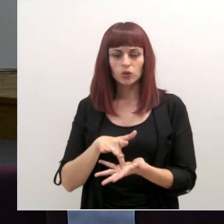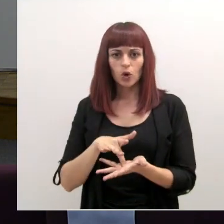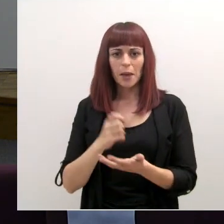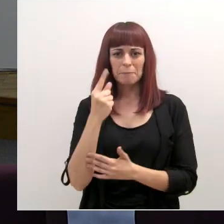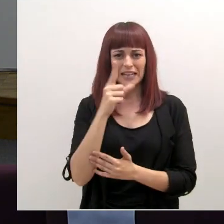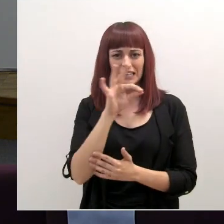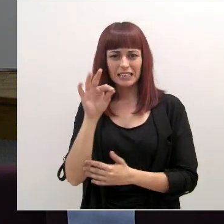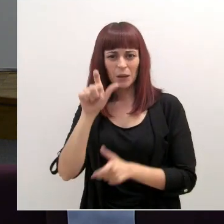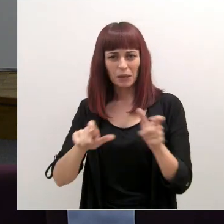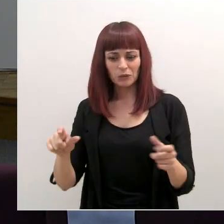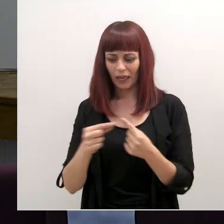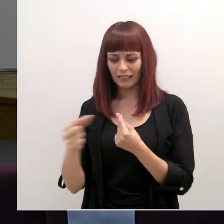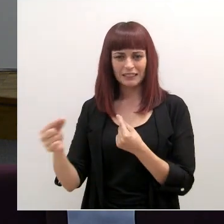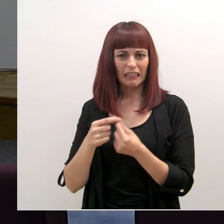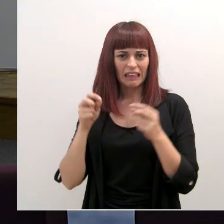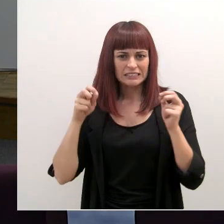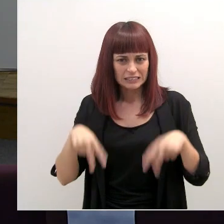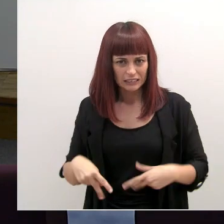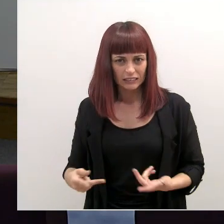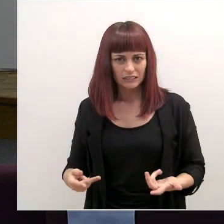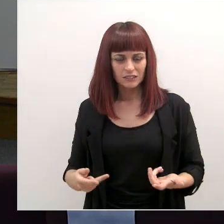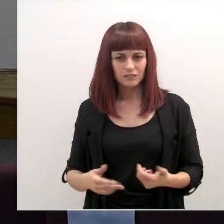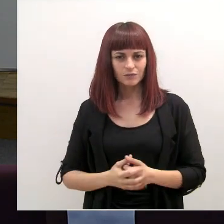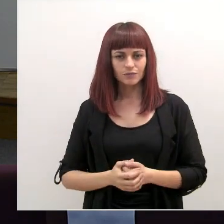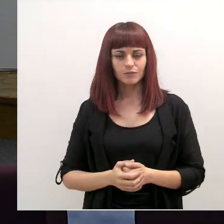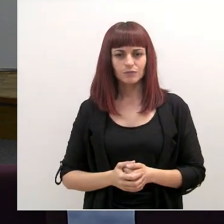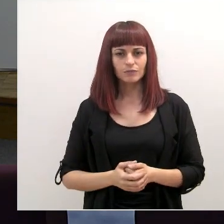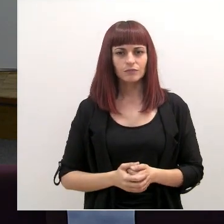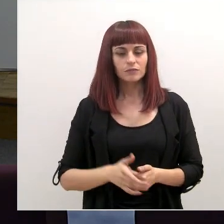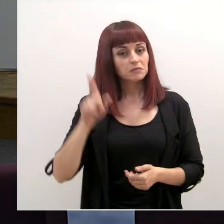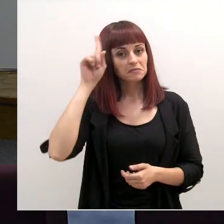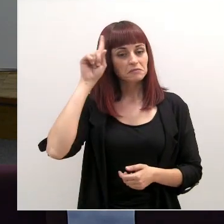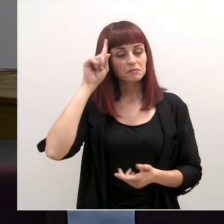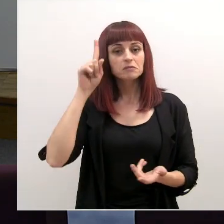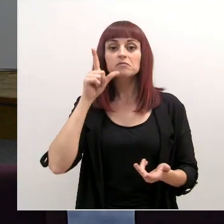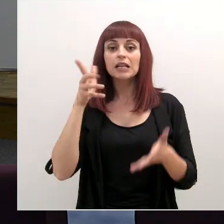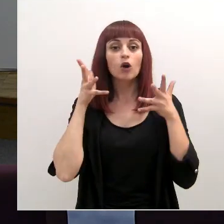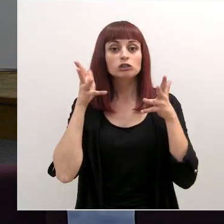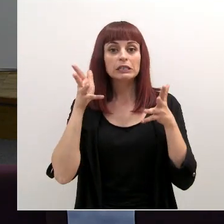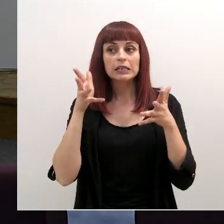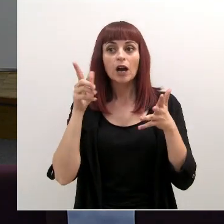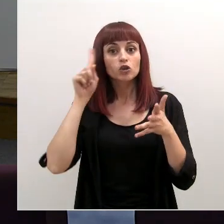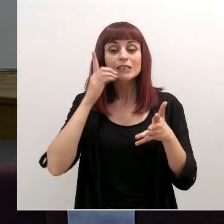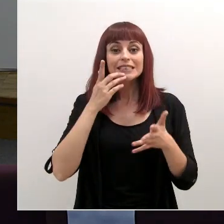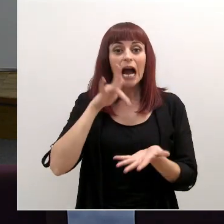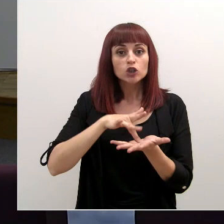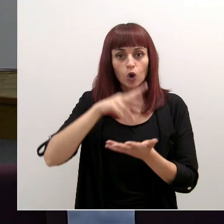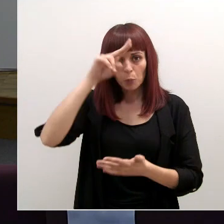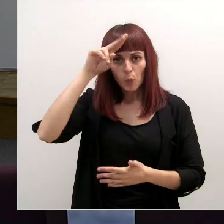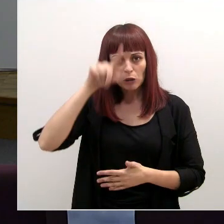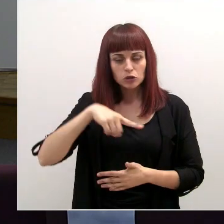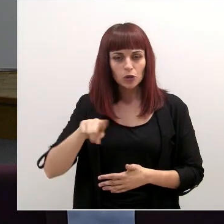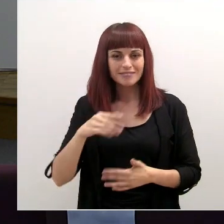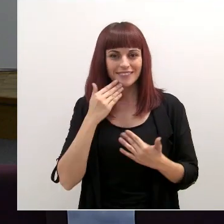de 1.500 personas sin distancia de seguridad. Entonces, dado que no se ha escuchado a la consejería, no sé si ese acto les ha preocupado o